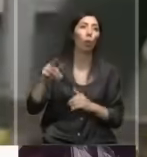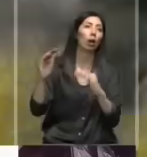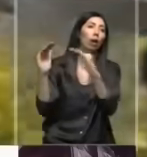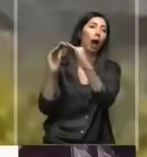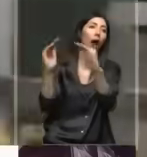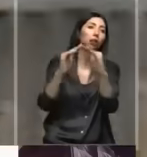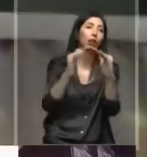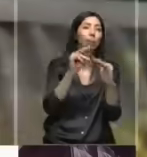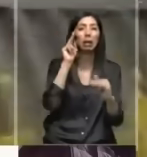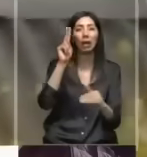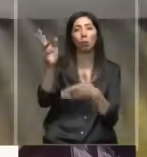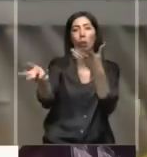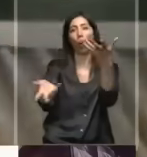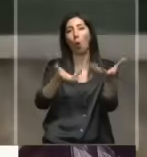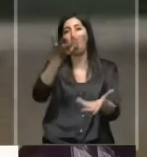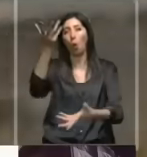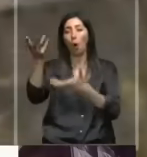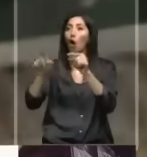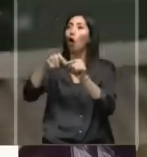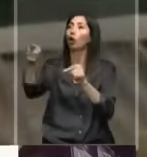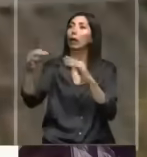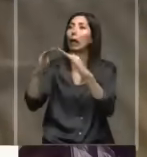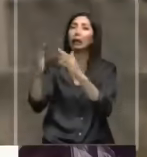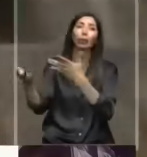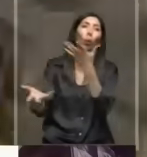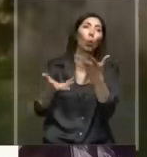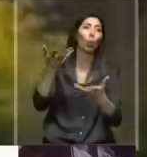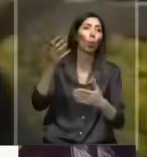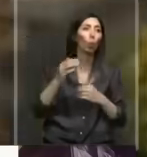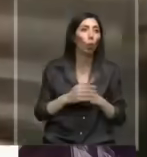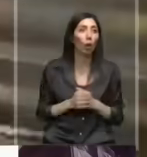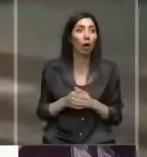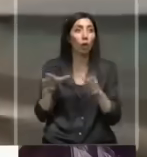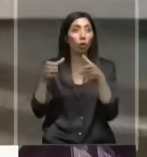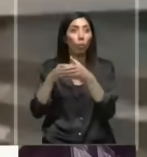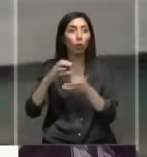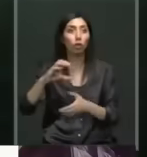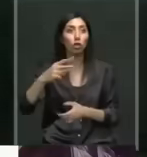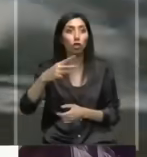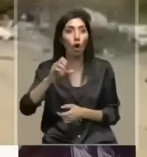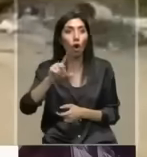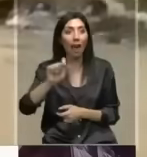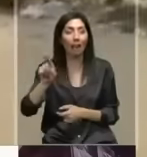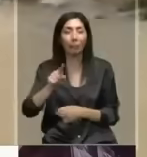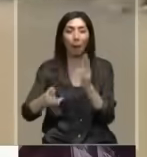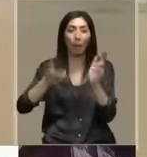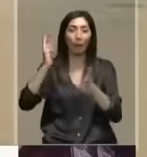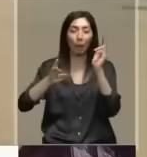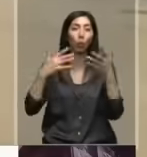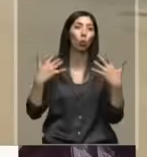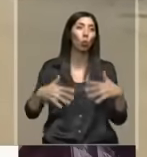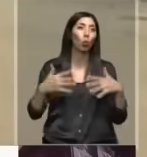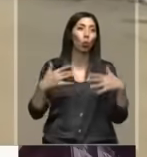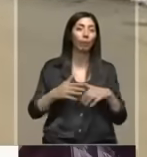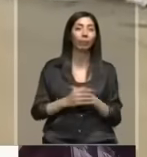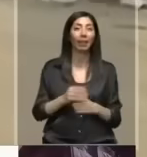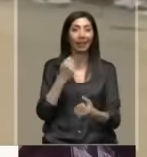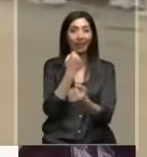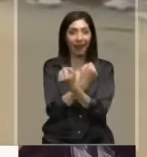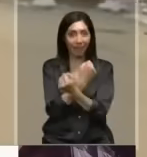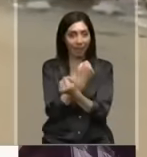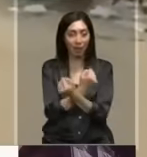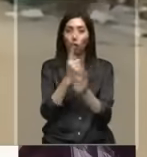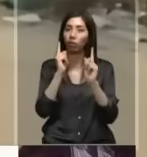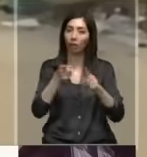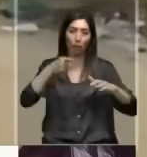ya. Mira, ya hay otra casa quemando y son la de los Cholas, están de bala, weón. En ese momento, Carabineros se vio obligado a intervenir